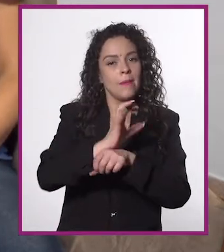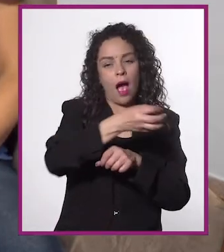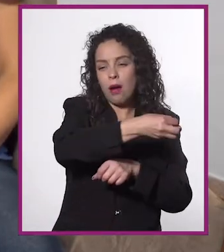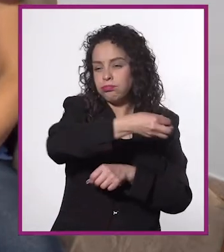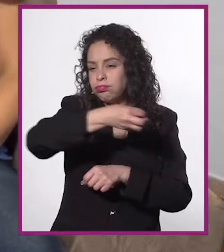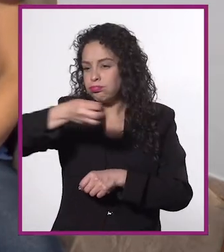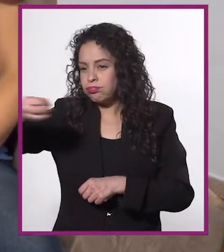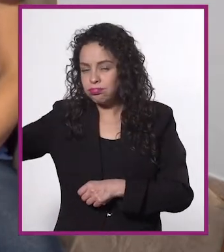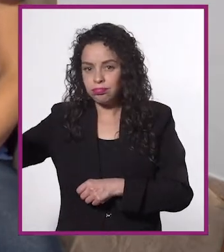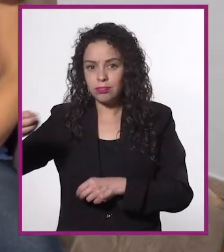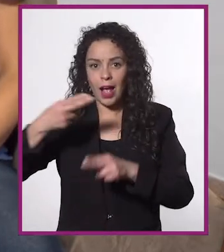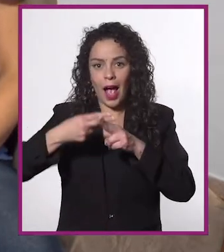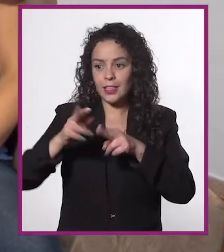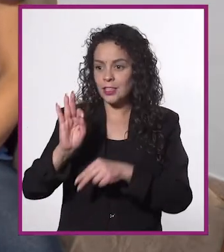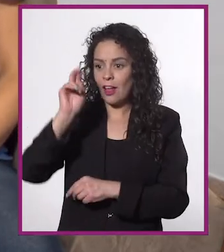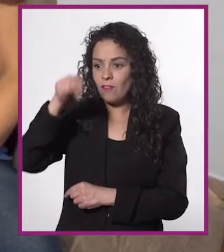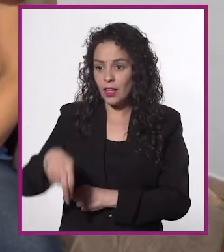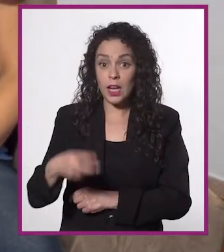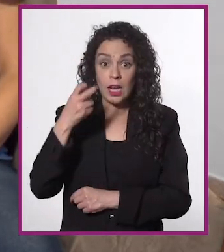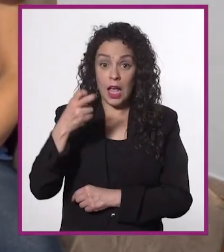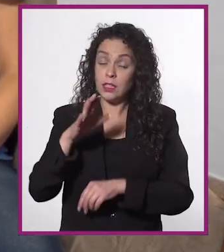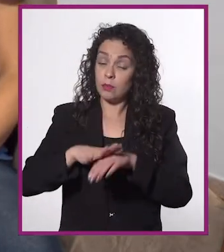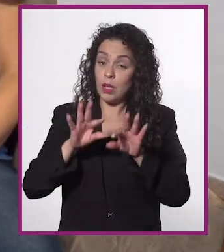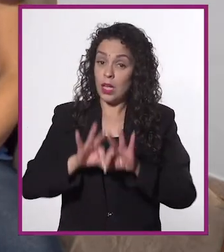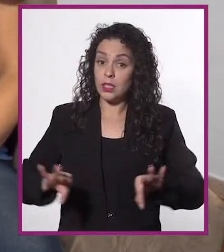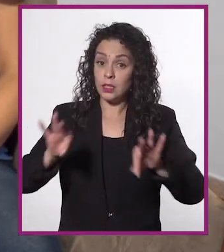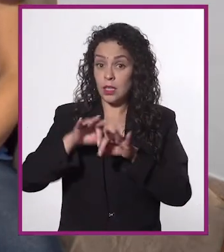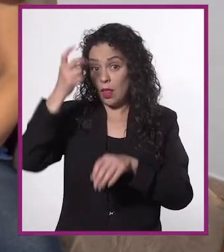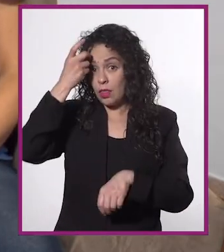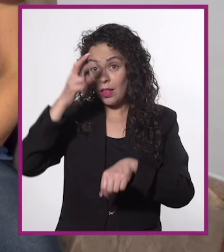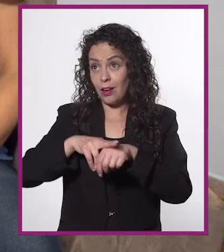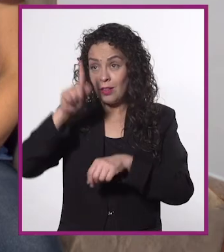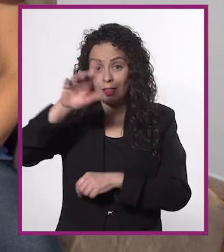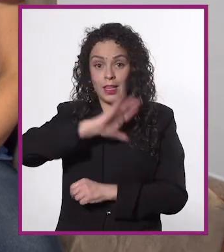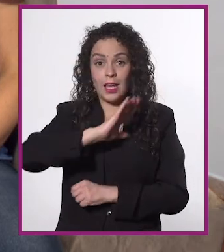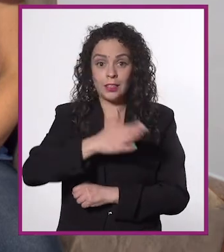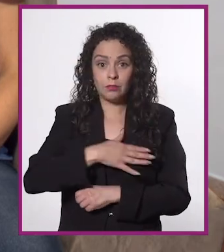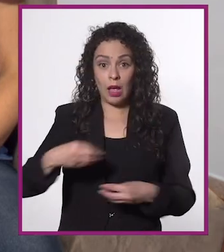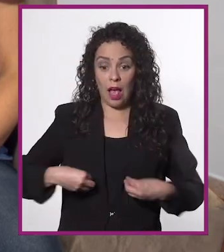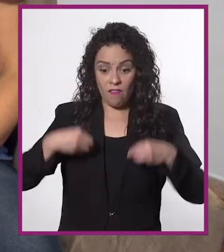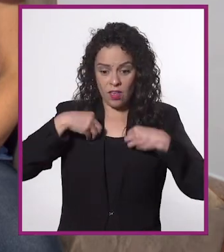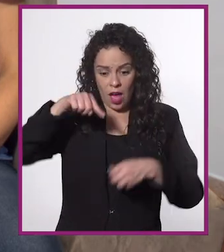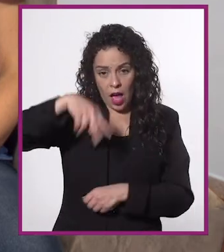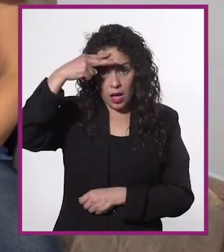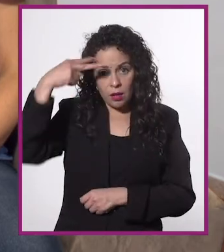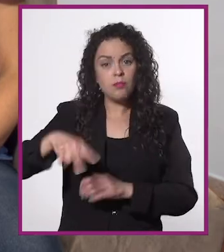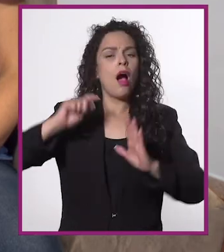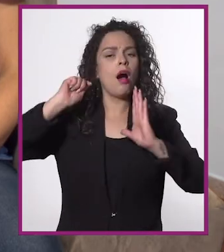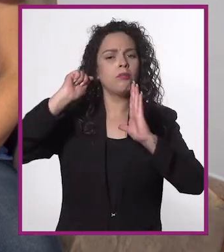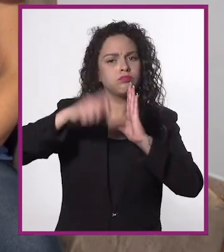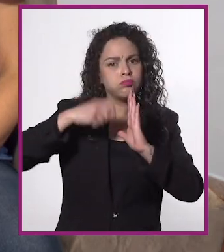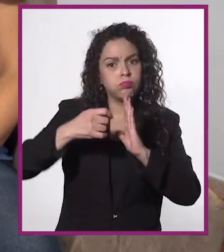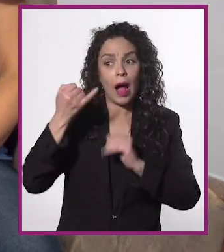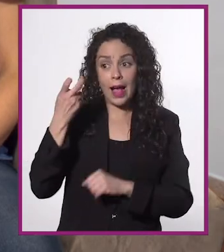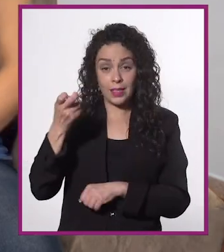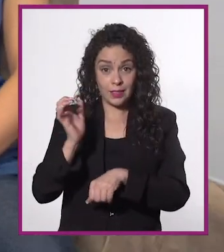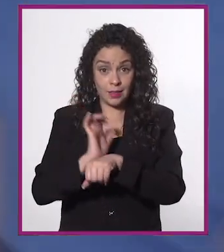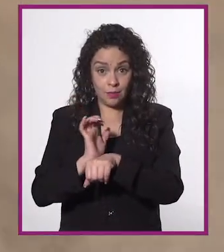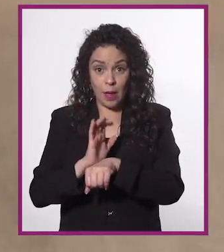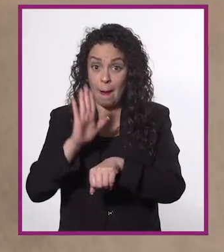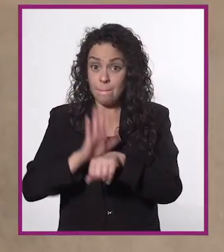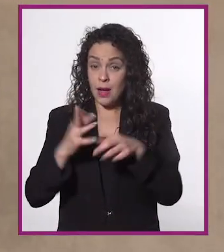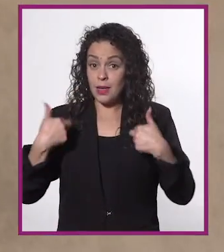películas más importantes de este director español, que vivió y filmó en México. Y además, una de las películas representativas de nuestro